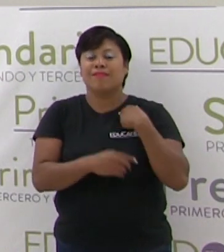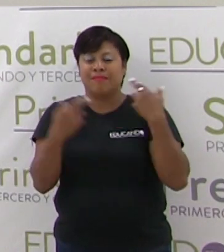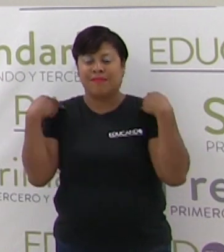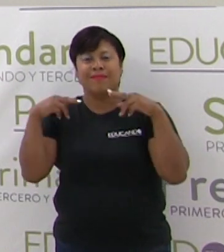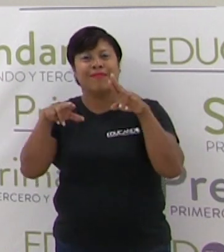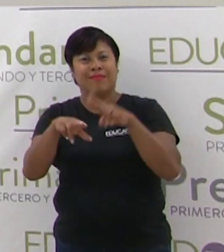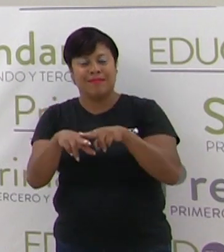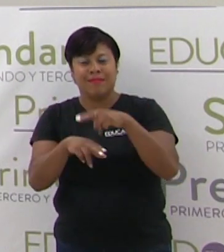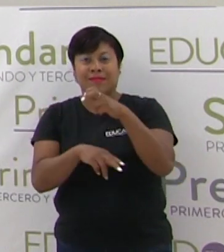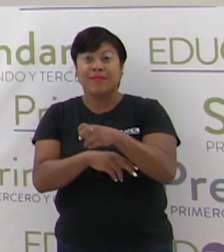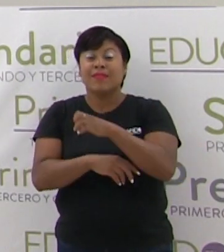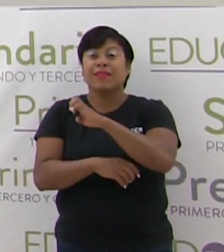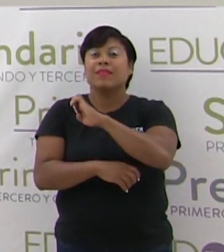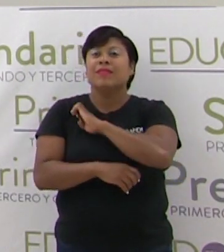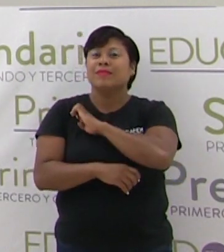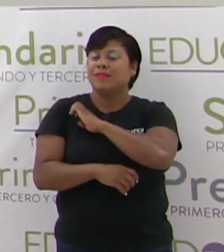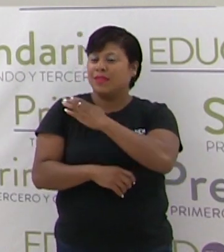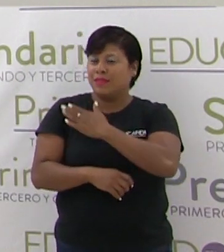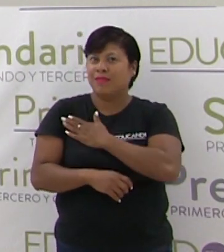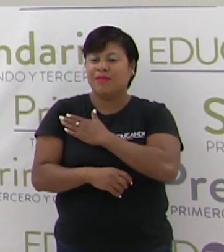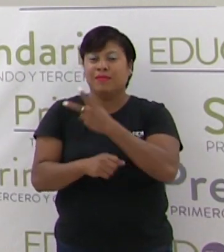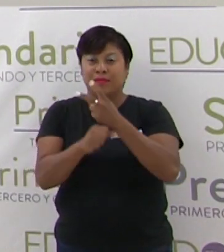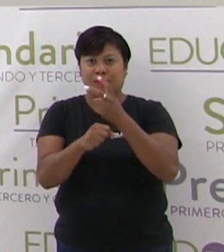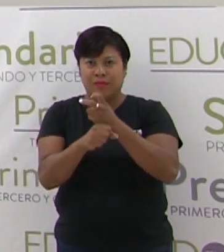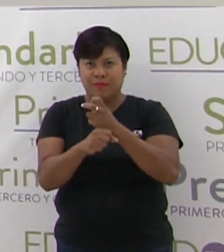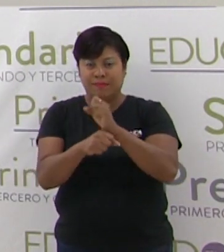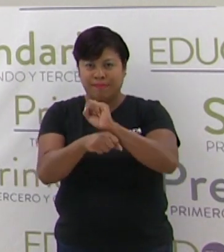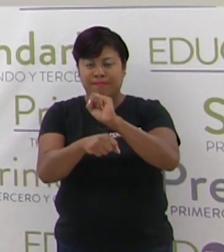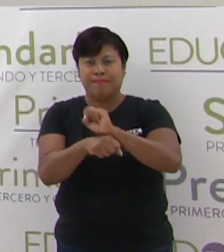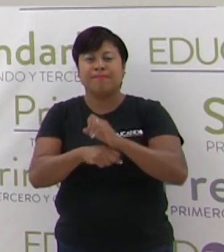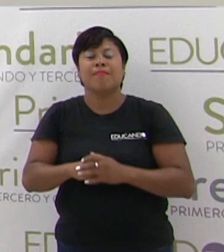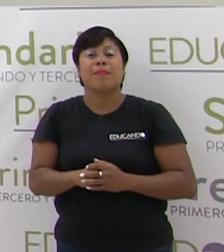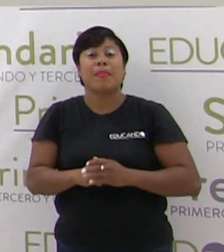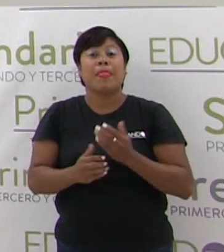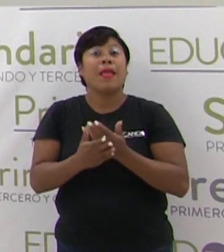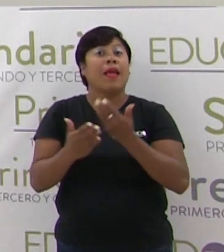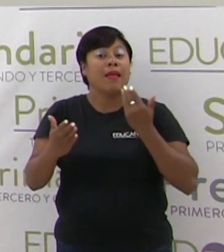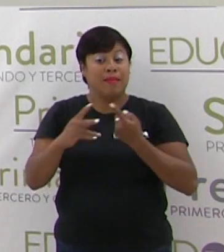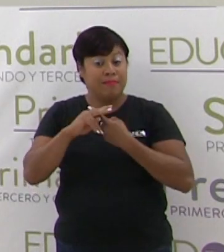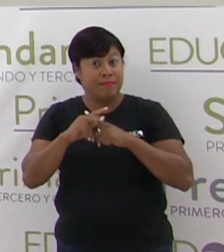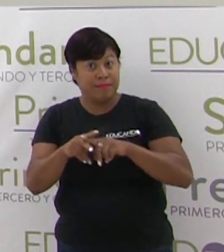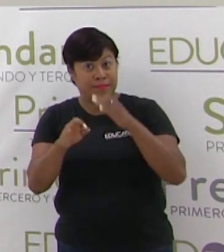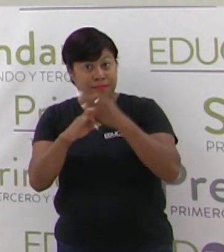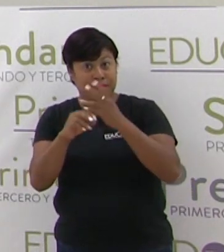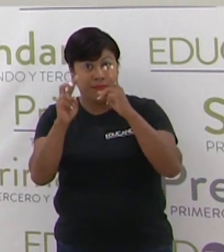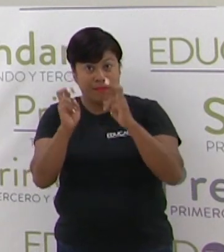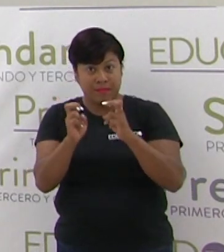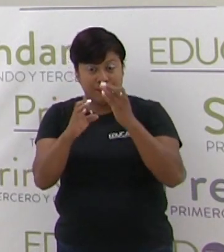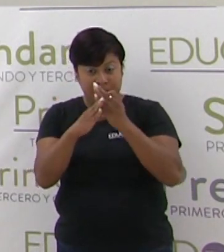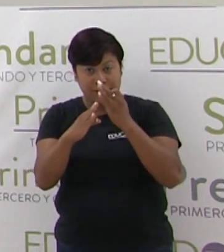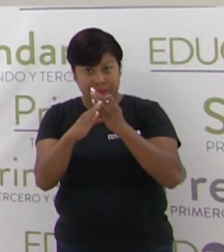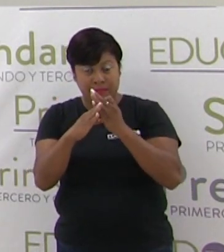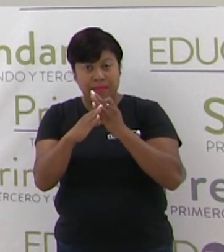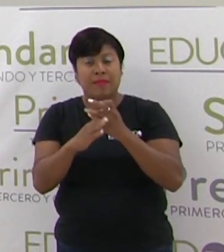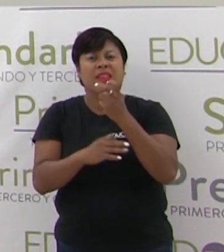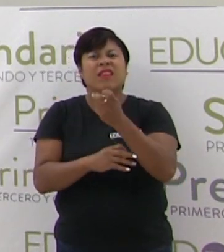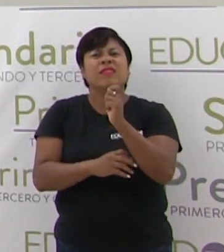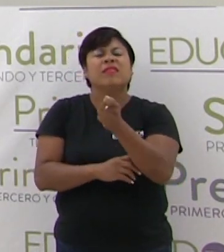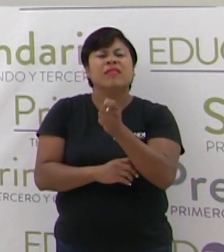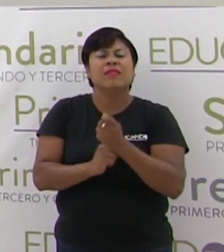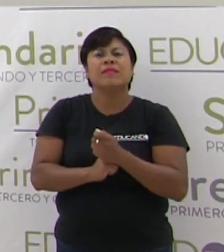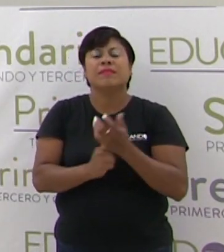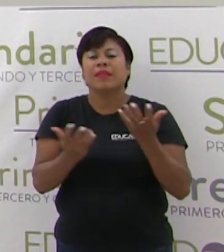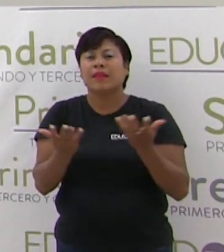soy el facilitador de la asignatura de Español segundo grado. Antes de abordar nuestro tema del día de hoy, el cual